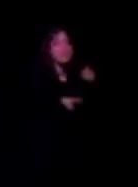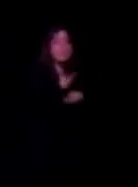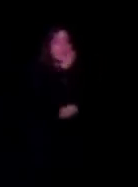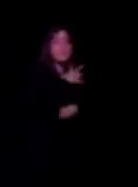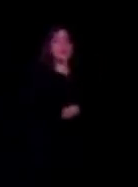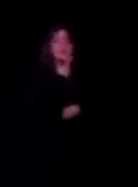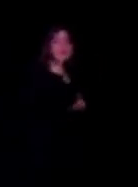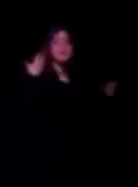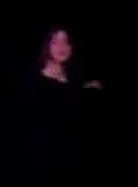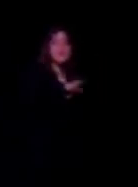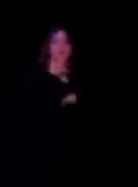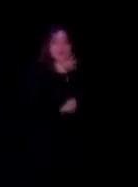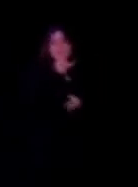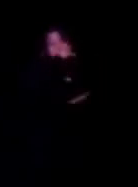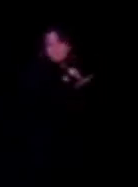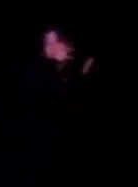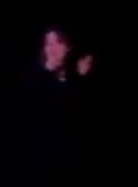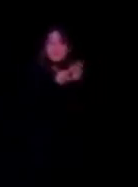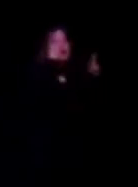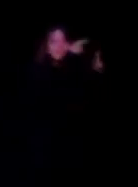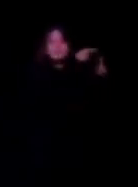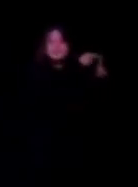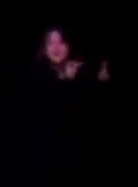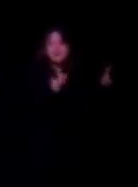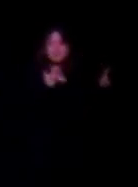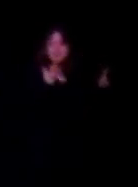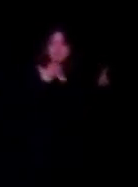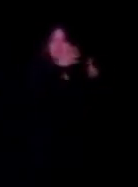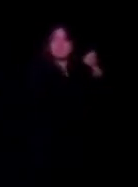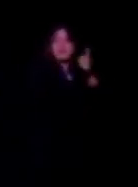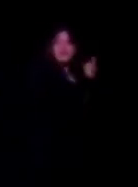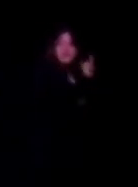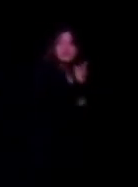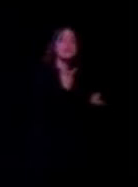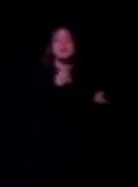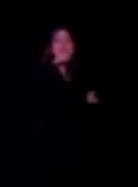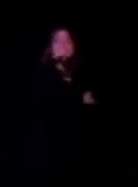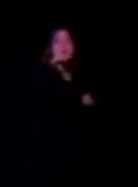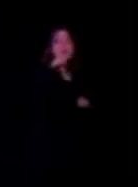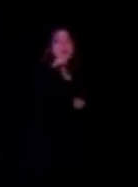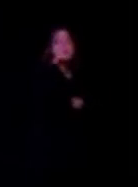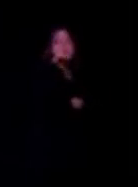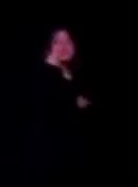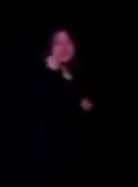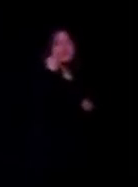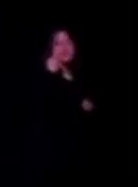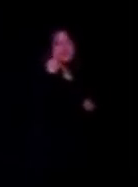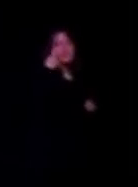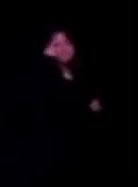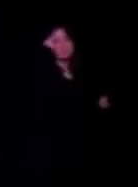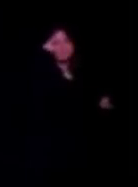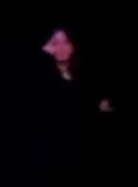es un proyecto una meta en un punto de partida y habrá que ser conscientes de que es una cosa